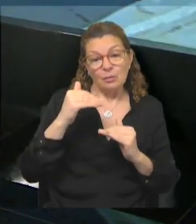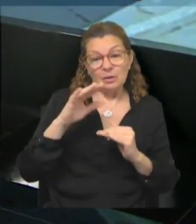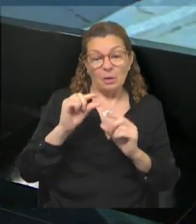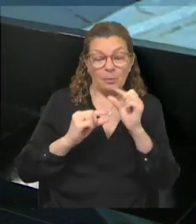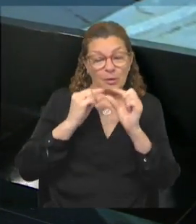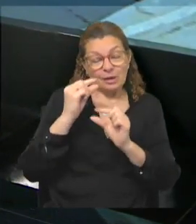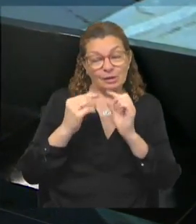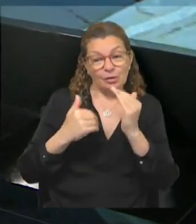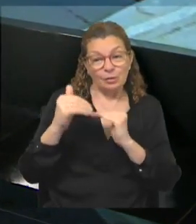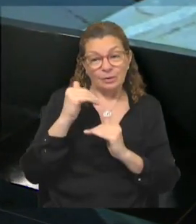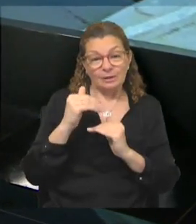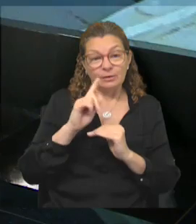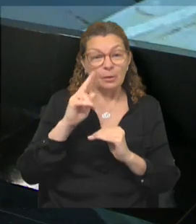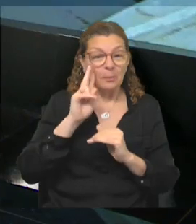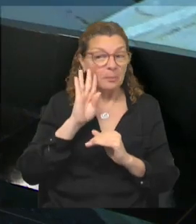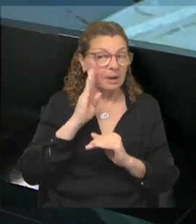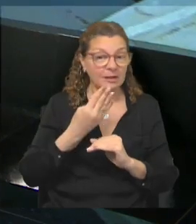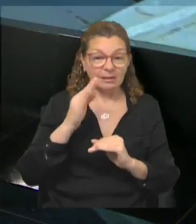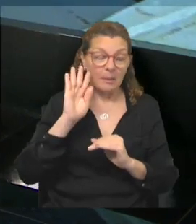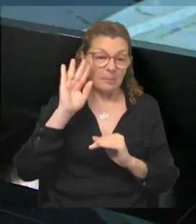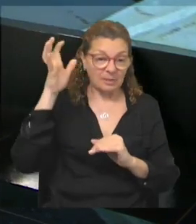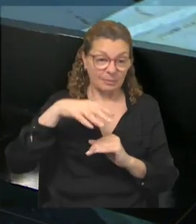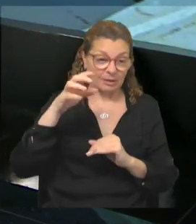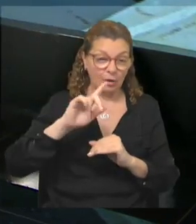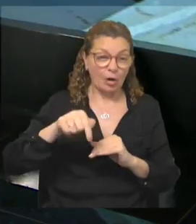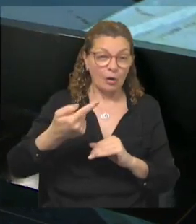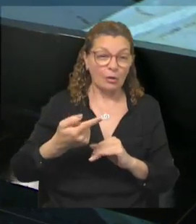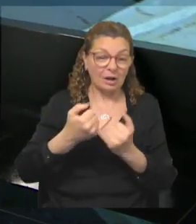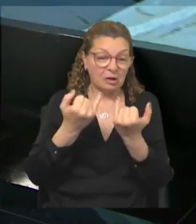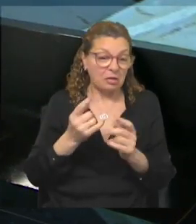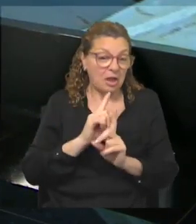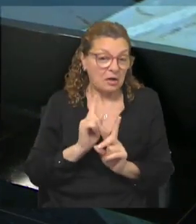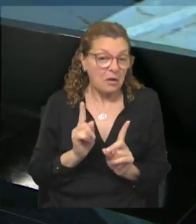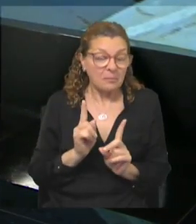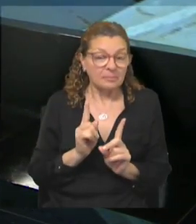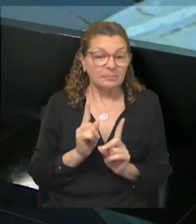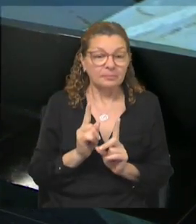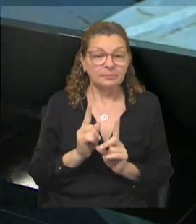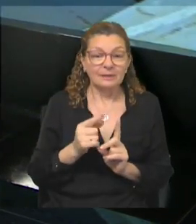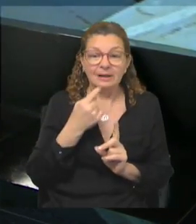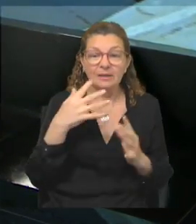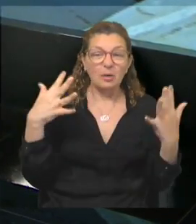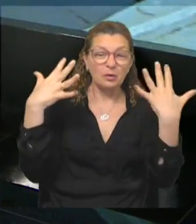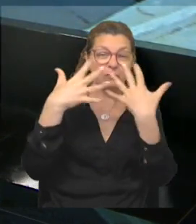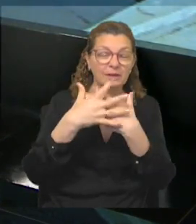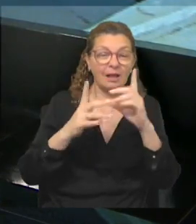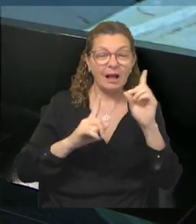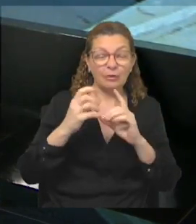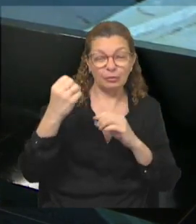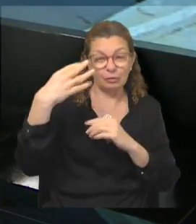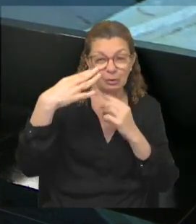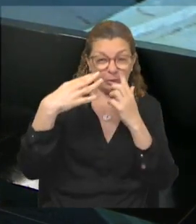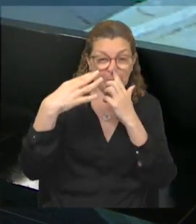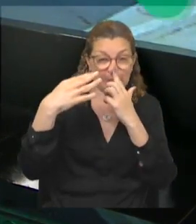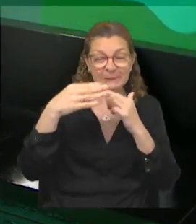de a poquito no se prev precipitaciones para las próximas horas ni para los días siguientes eh Como decíamos el cielo nuboso con algo de soleado